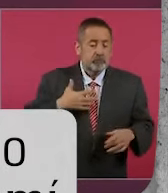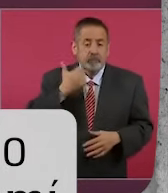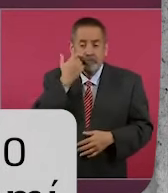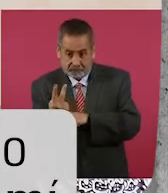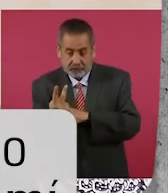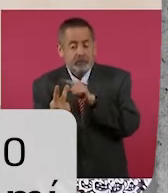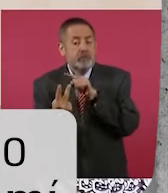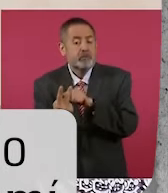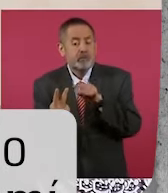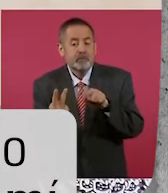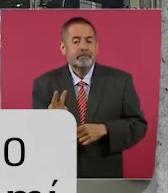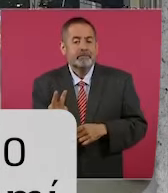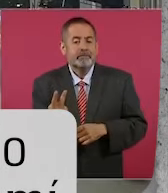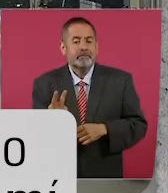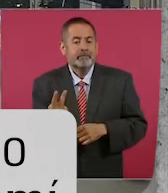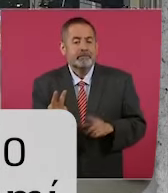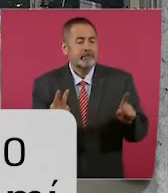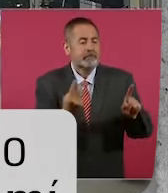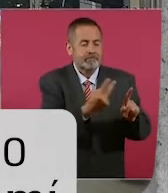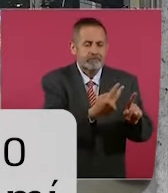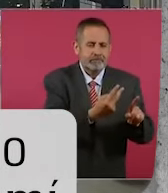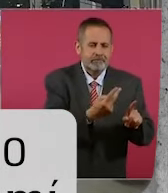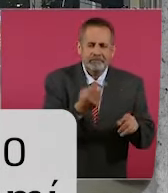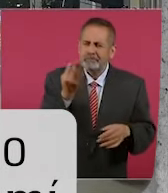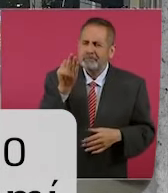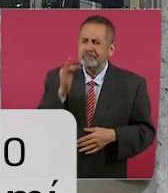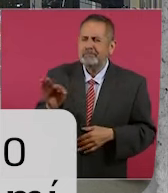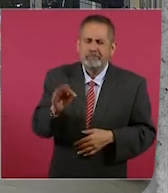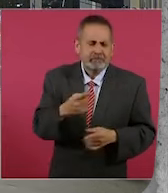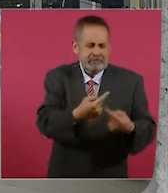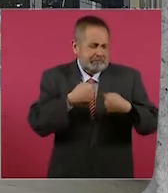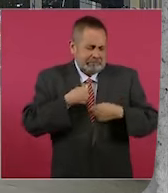propuse, 2… ¿Los traicionaron? Sí, no a mí,